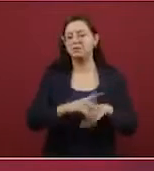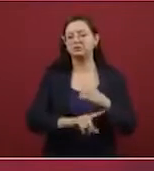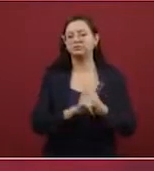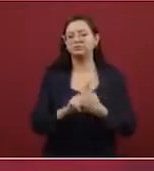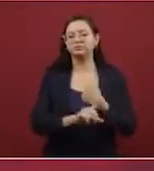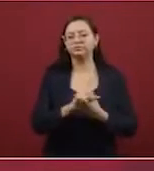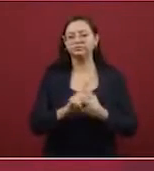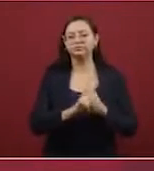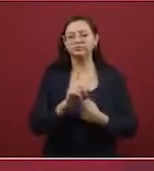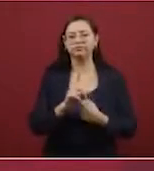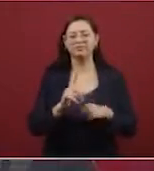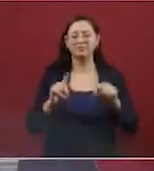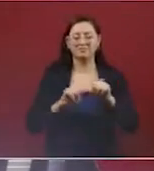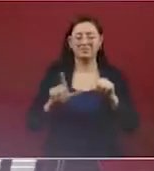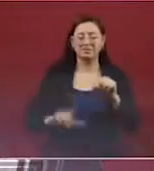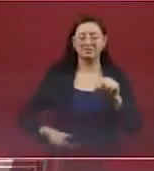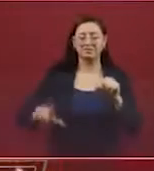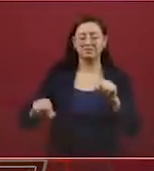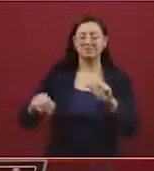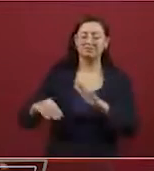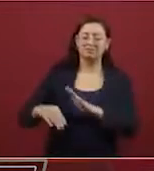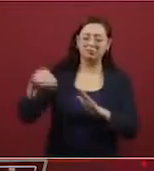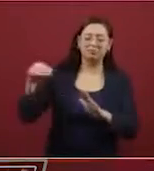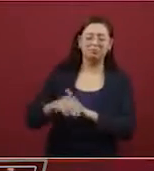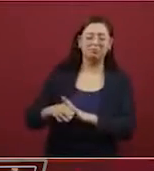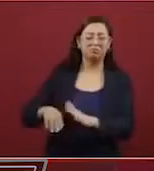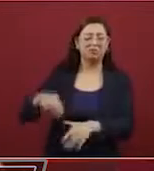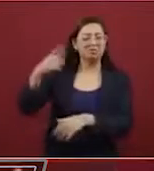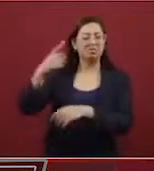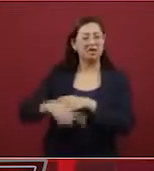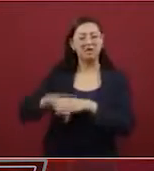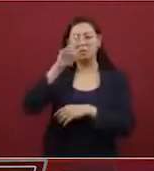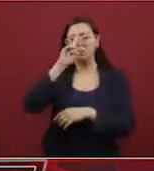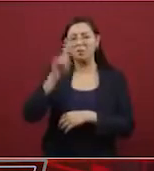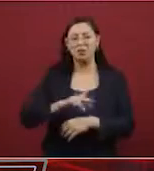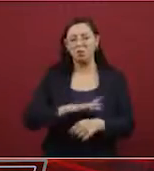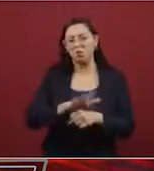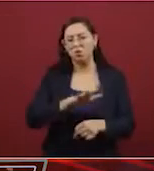nada ha dañado más a México que la deshonestidad, la corrupción política.